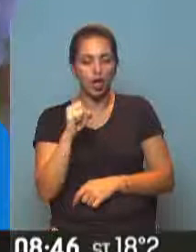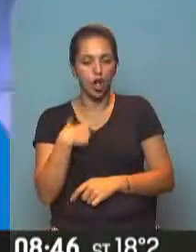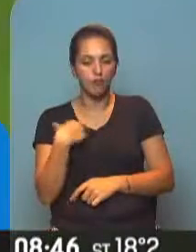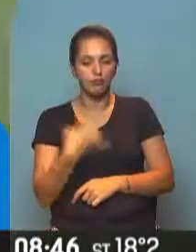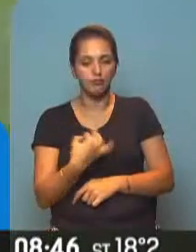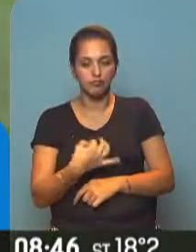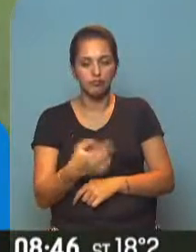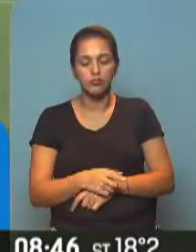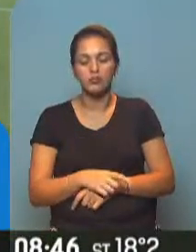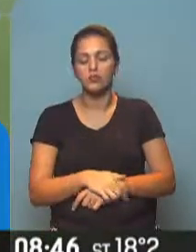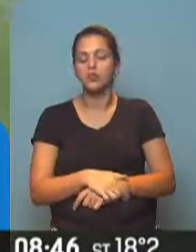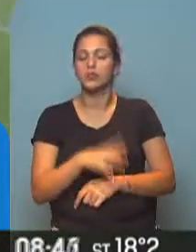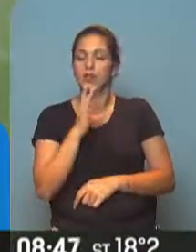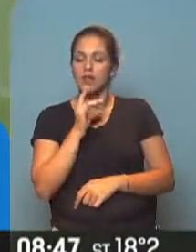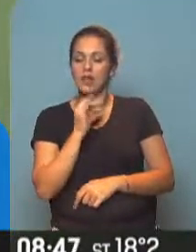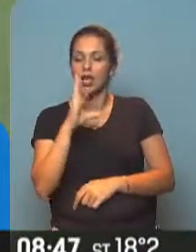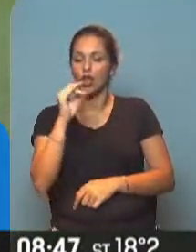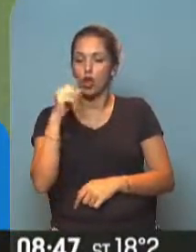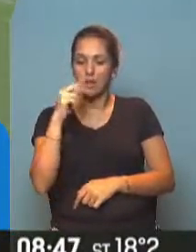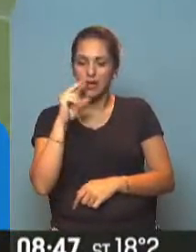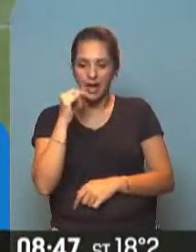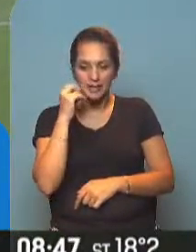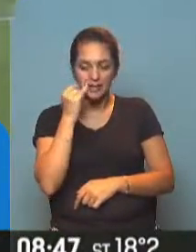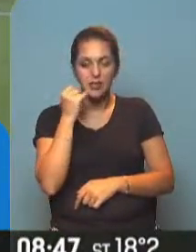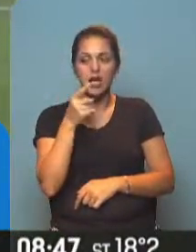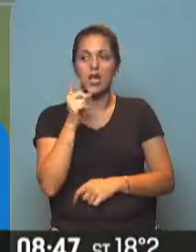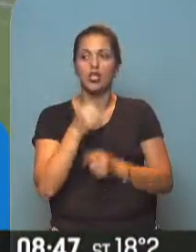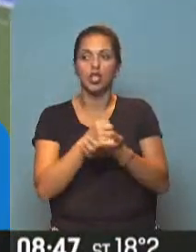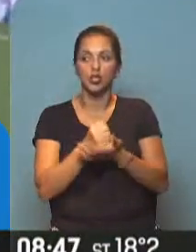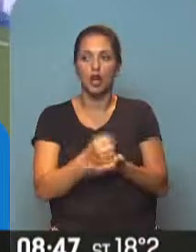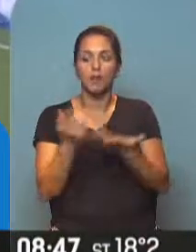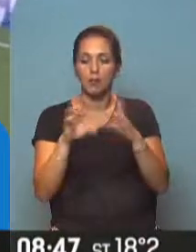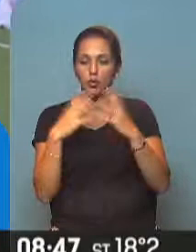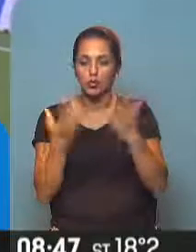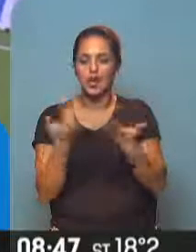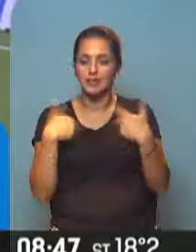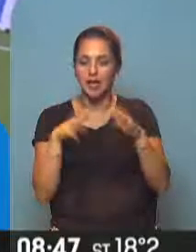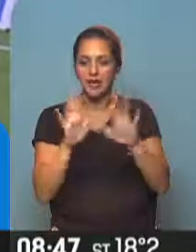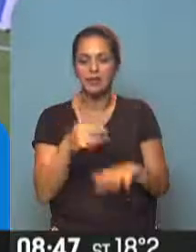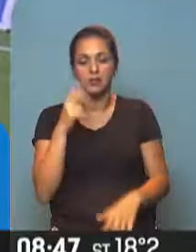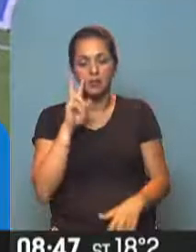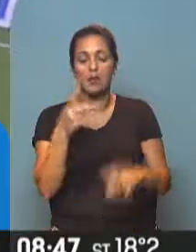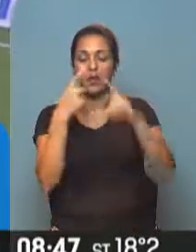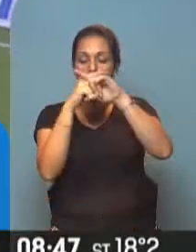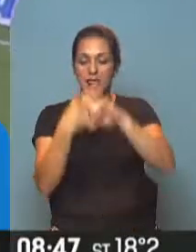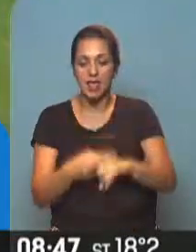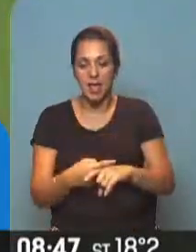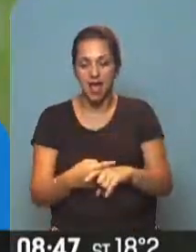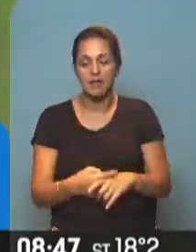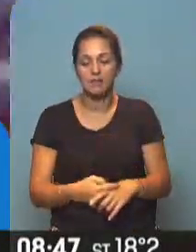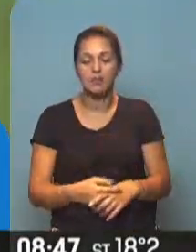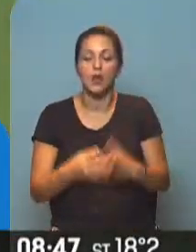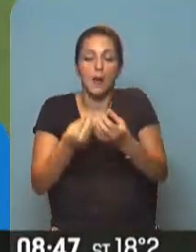campaña con Eduardo Domínguez, inclusive en copas internacionales. Así está esta Superliga en